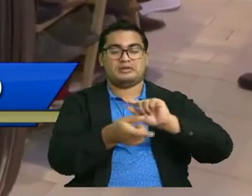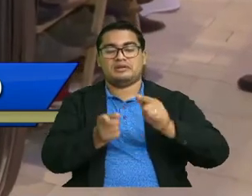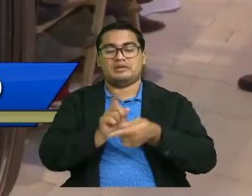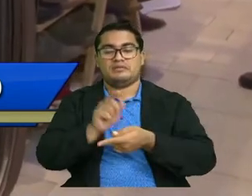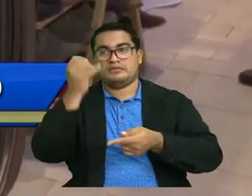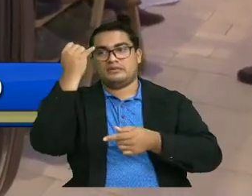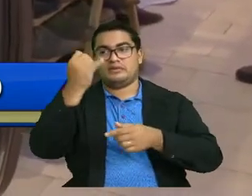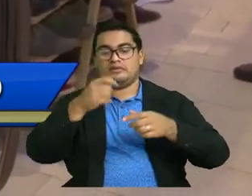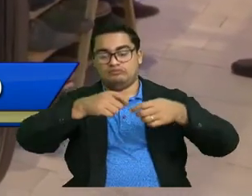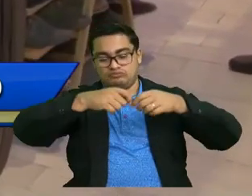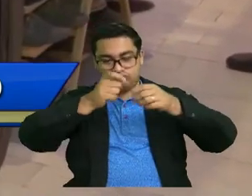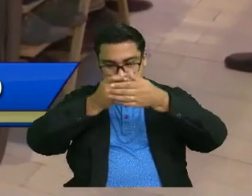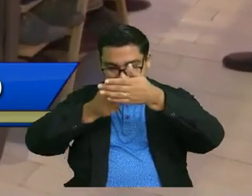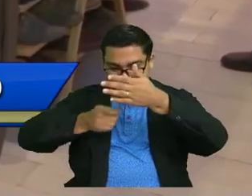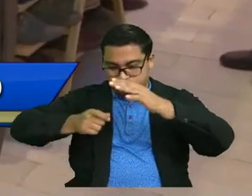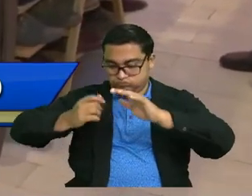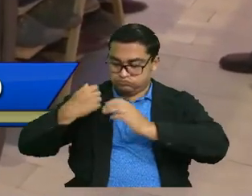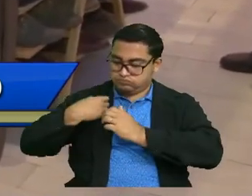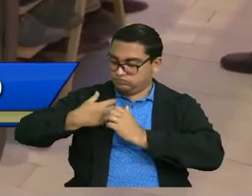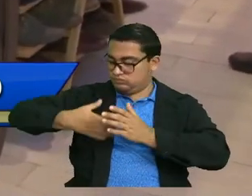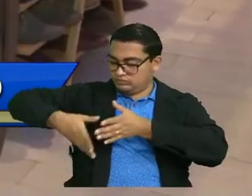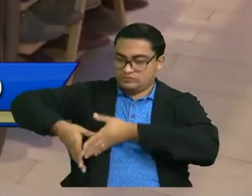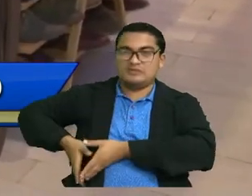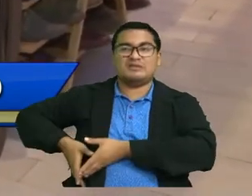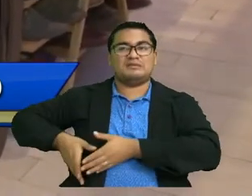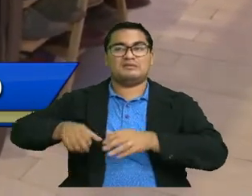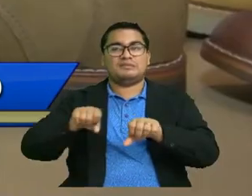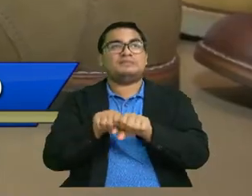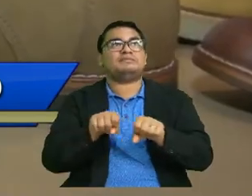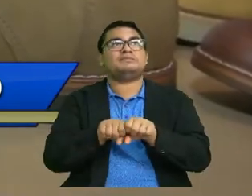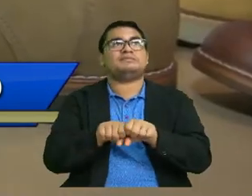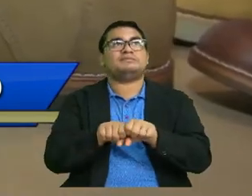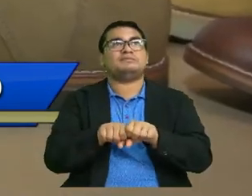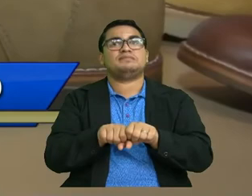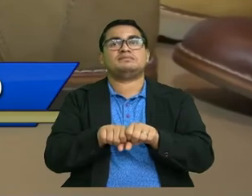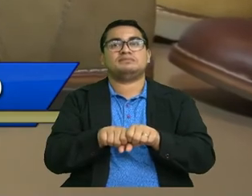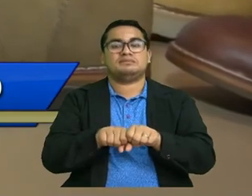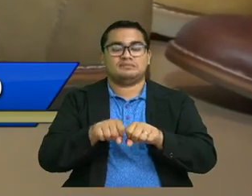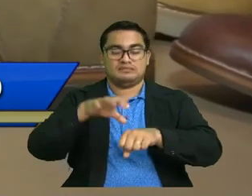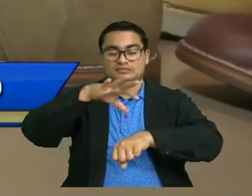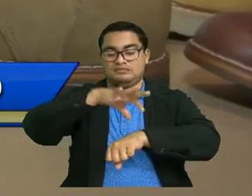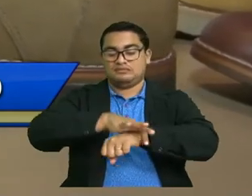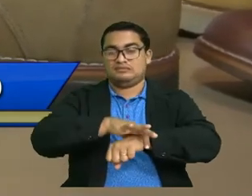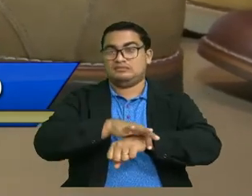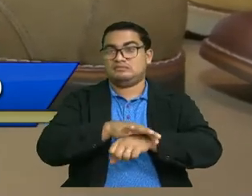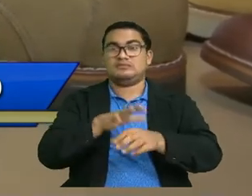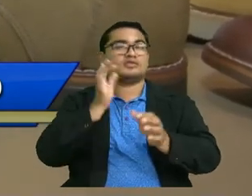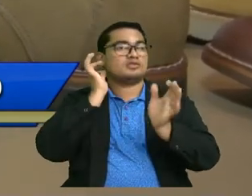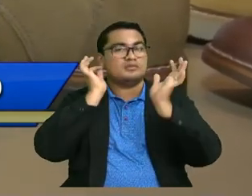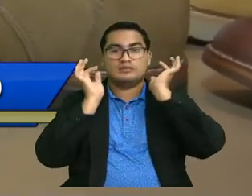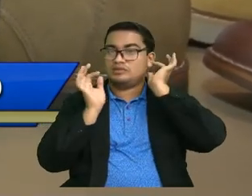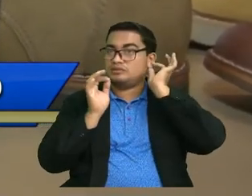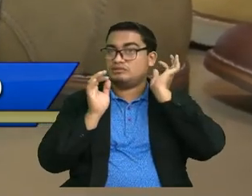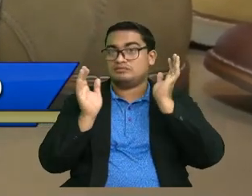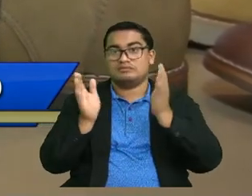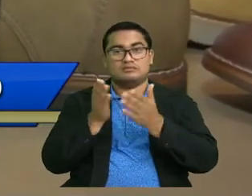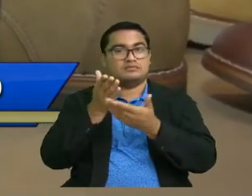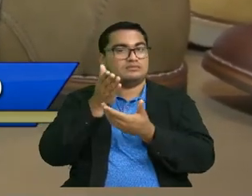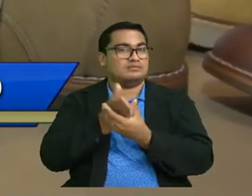un bolso, ¿ya? En un par de zapatos, que lo hace en una pulsera, en accesorios, en una carpeta,